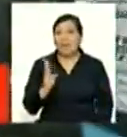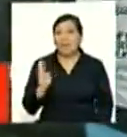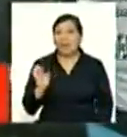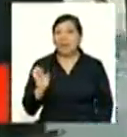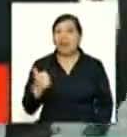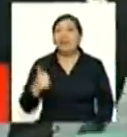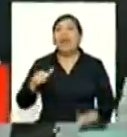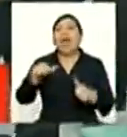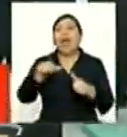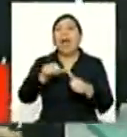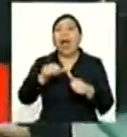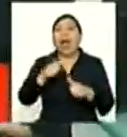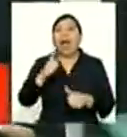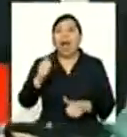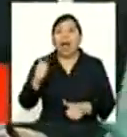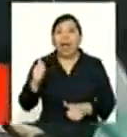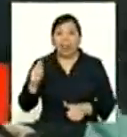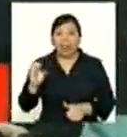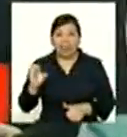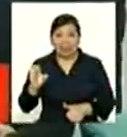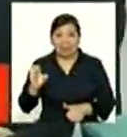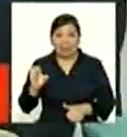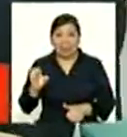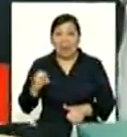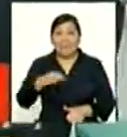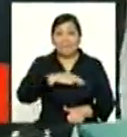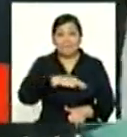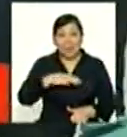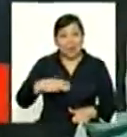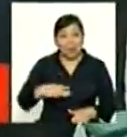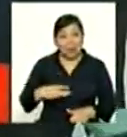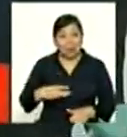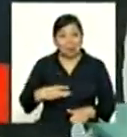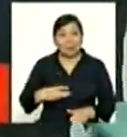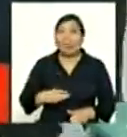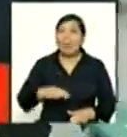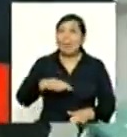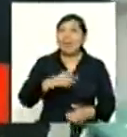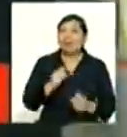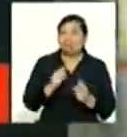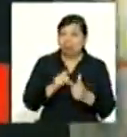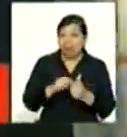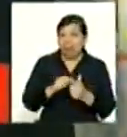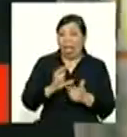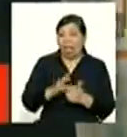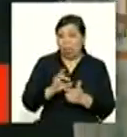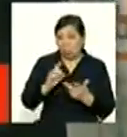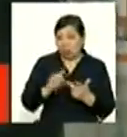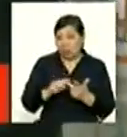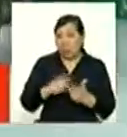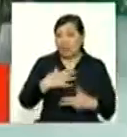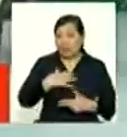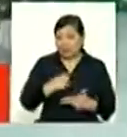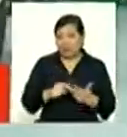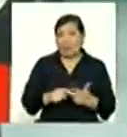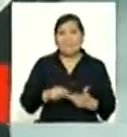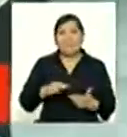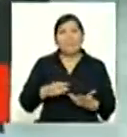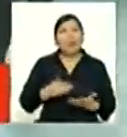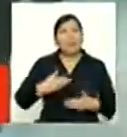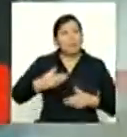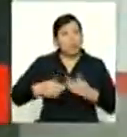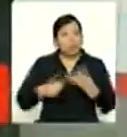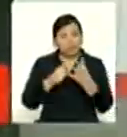de Ate. El Ministerio de Desarrollo e Inclusión Social, el Ministerio de Educación, el Ministerio de Salud y el Ministerio